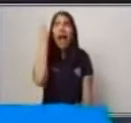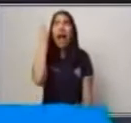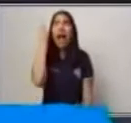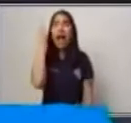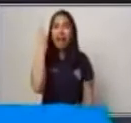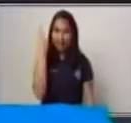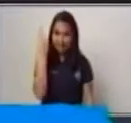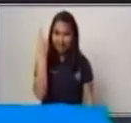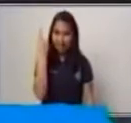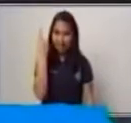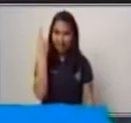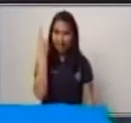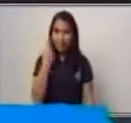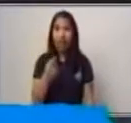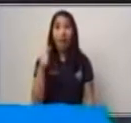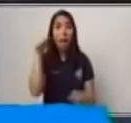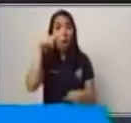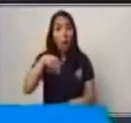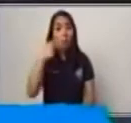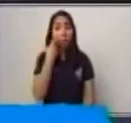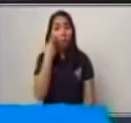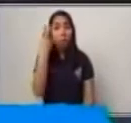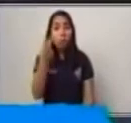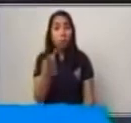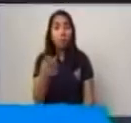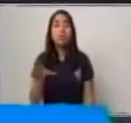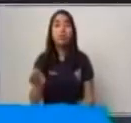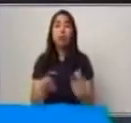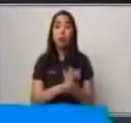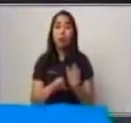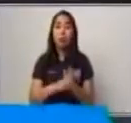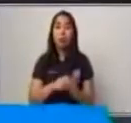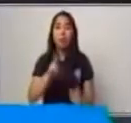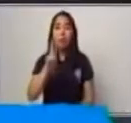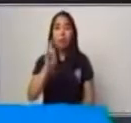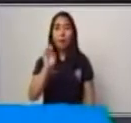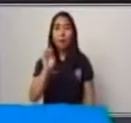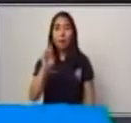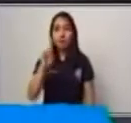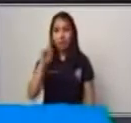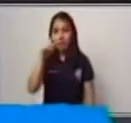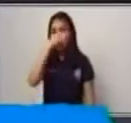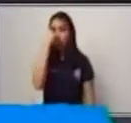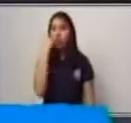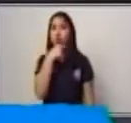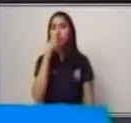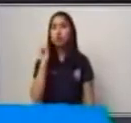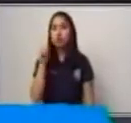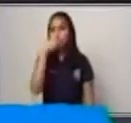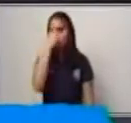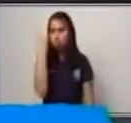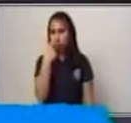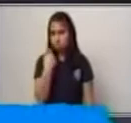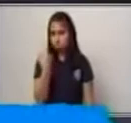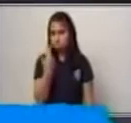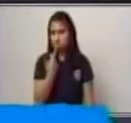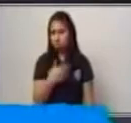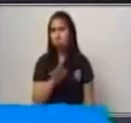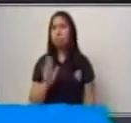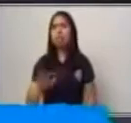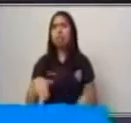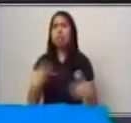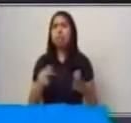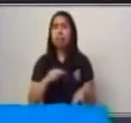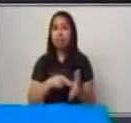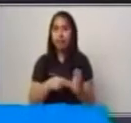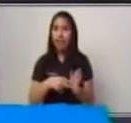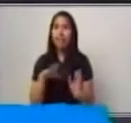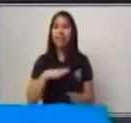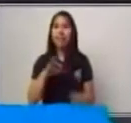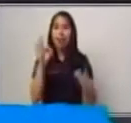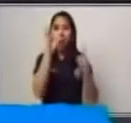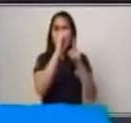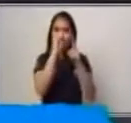están compuestos por versos y que a su vez los versos pueden ser oraciones. También te invito a que ahora que estás en casa